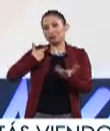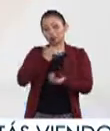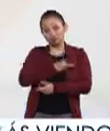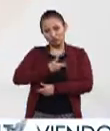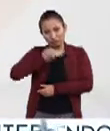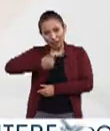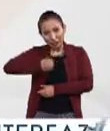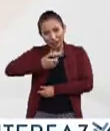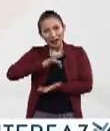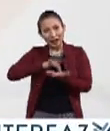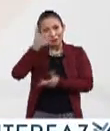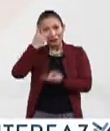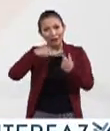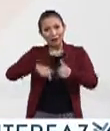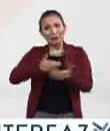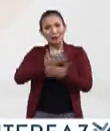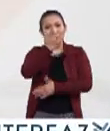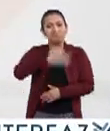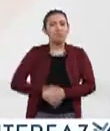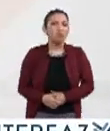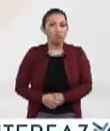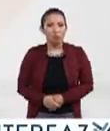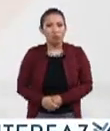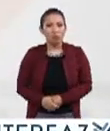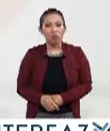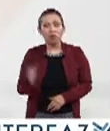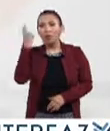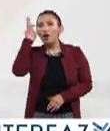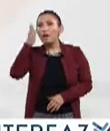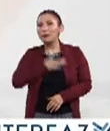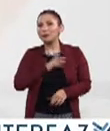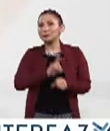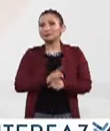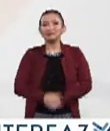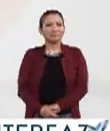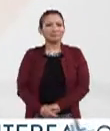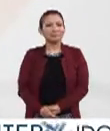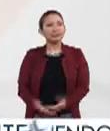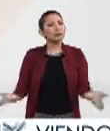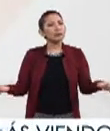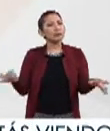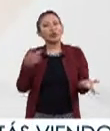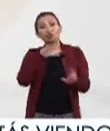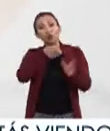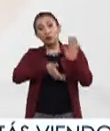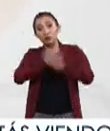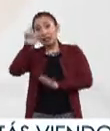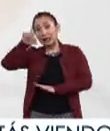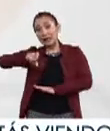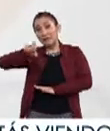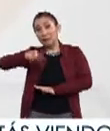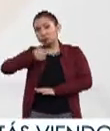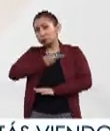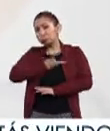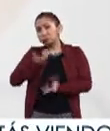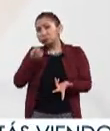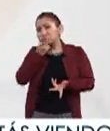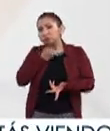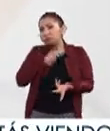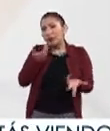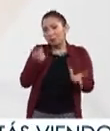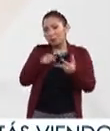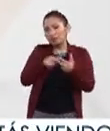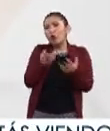saludarte. Gracias por estar con nosotros esta mañana. Hola, buenos días. Pues así que te fuiste a Quebec, nos gustaría que nos dijeras,